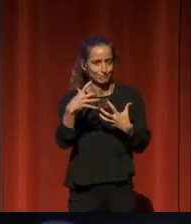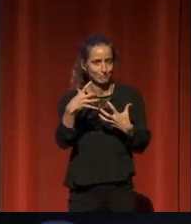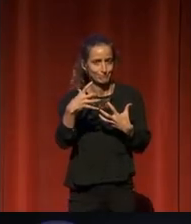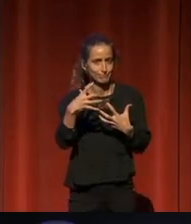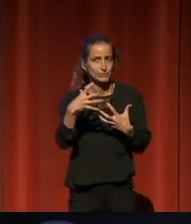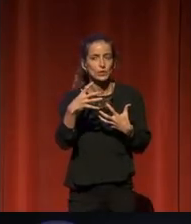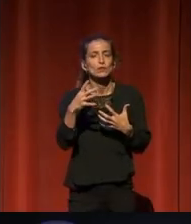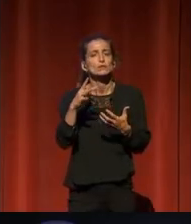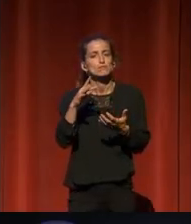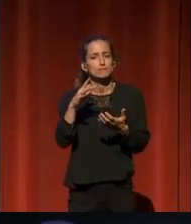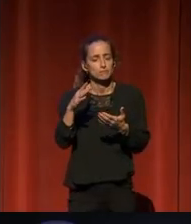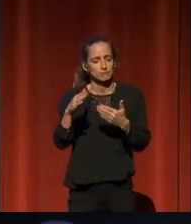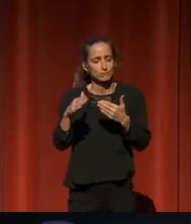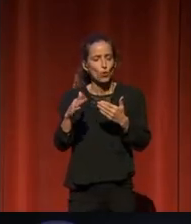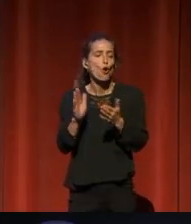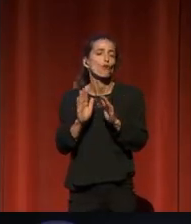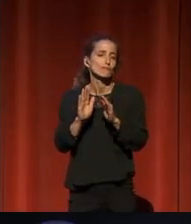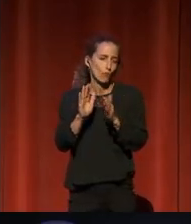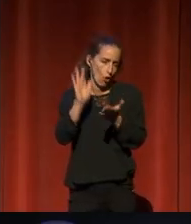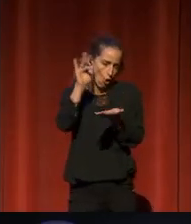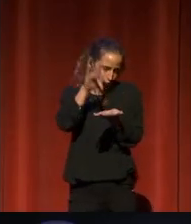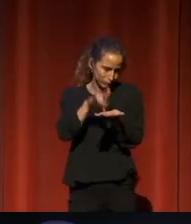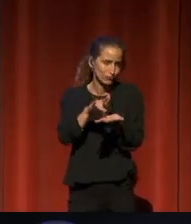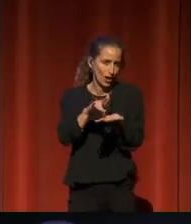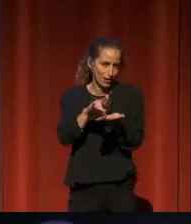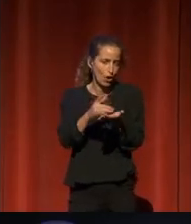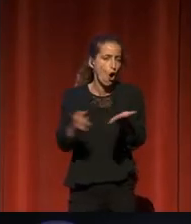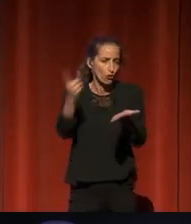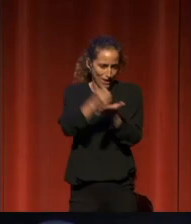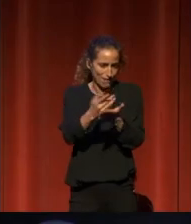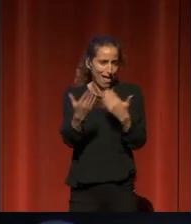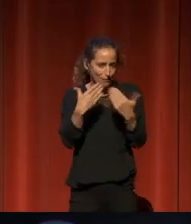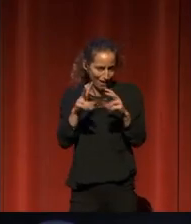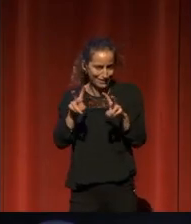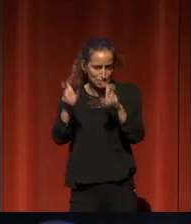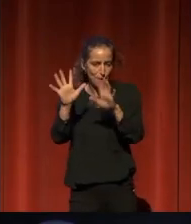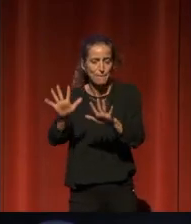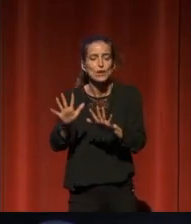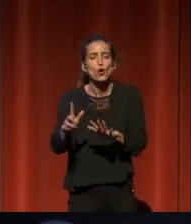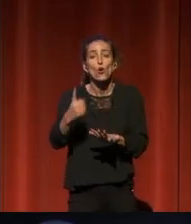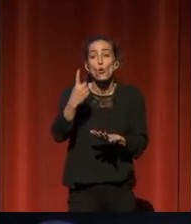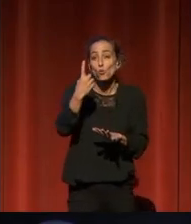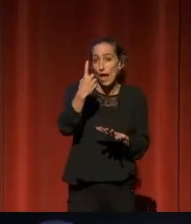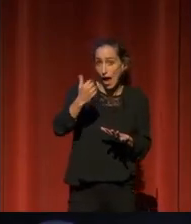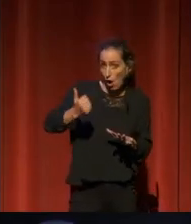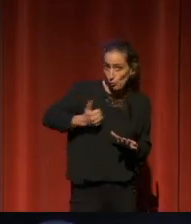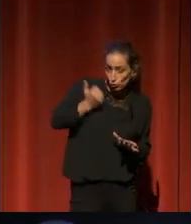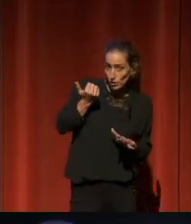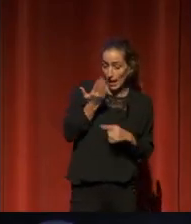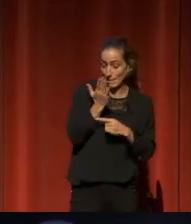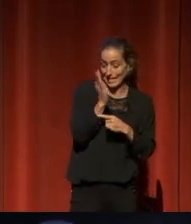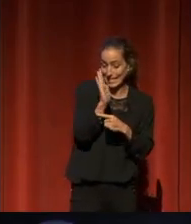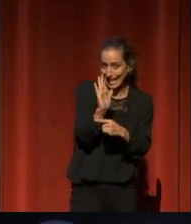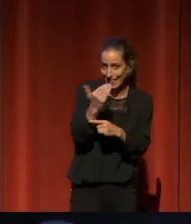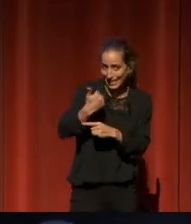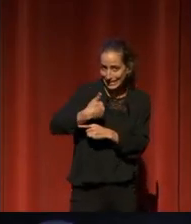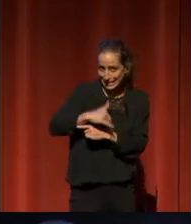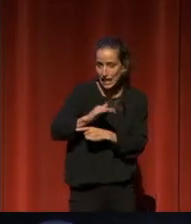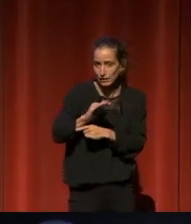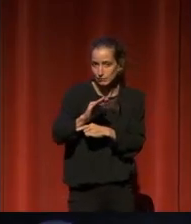durante nuestras conversaciones Pero hay una oportunidad presentada por por esta acción en